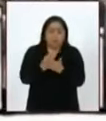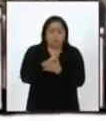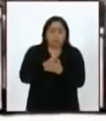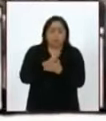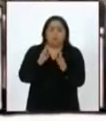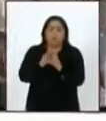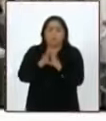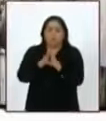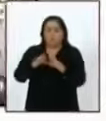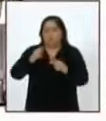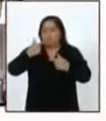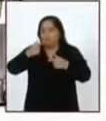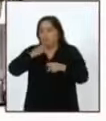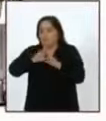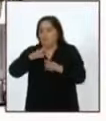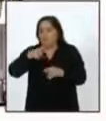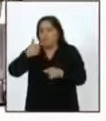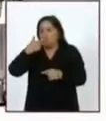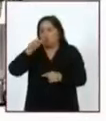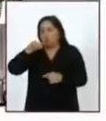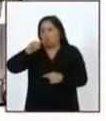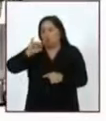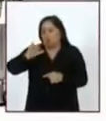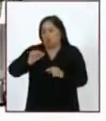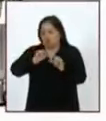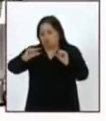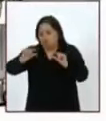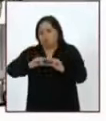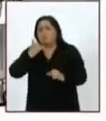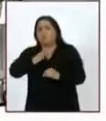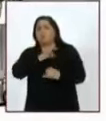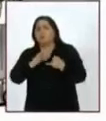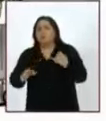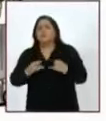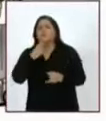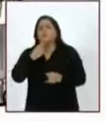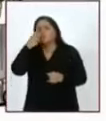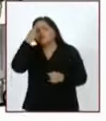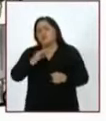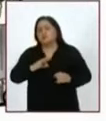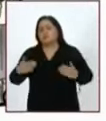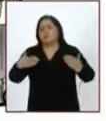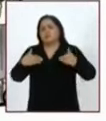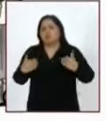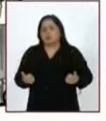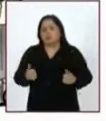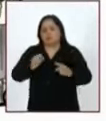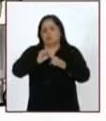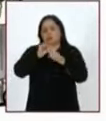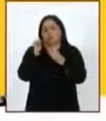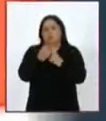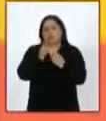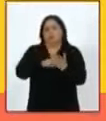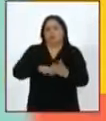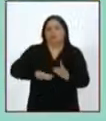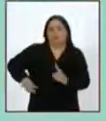la diagramación del texto. Por último, sirve para la comprensión de la situación en su